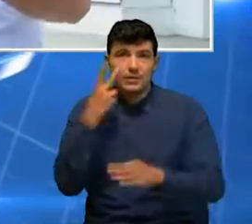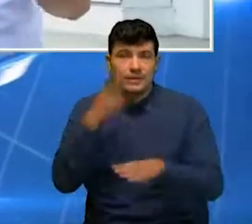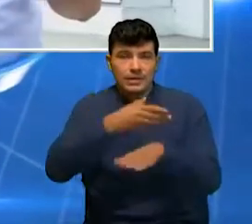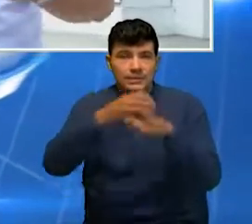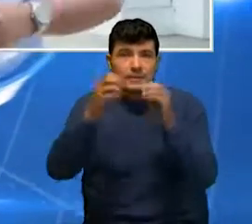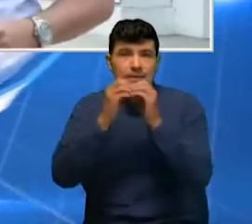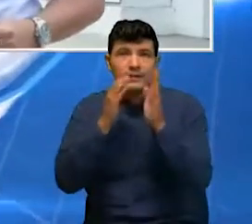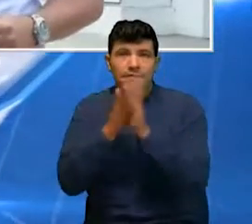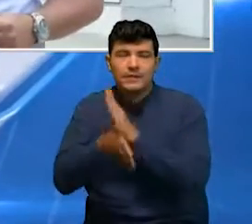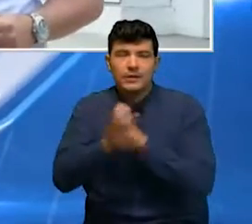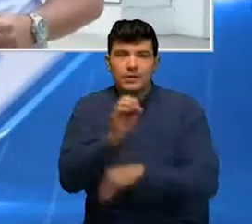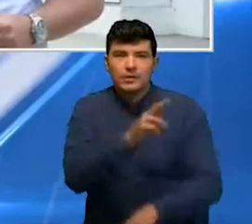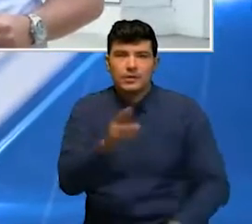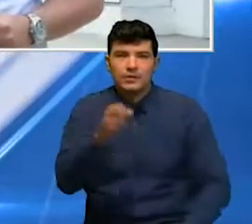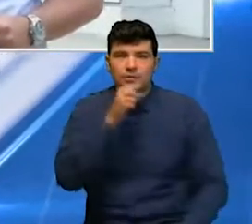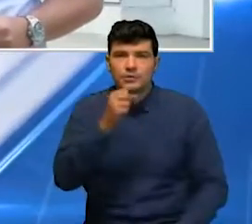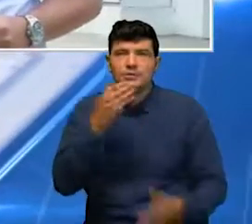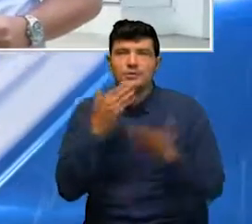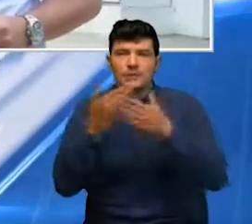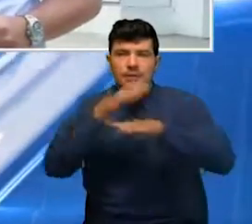de cúcuta ustedes continúen con más información en estudio buenas tardes